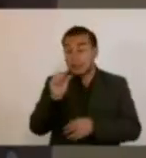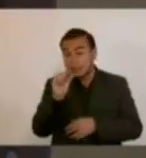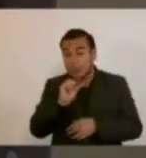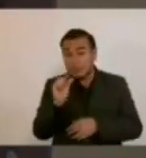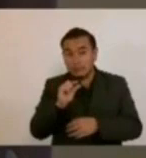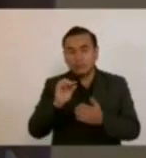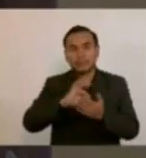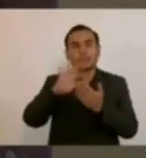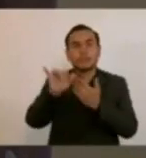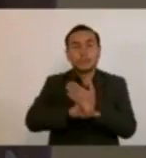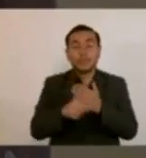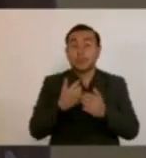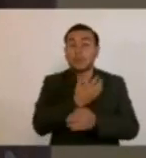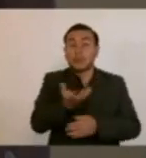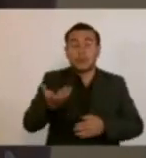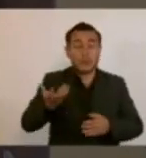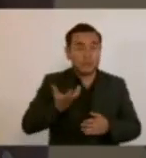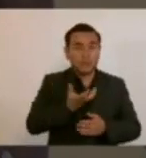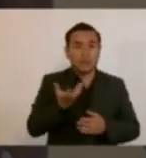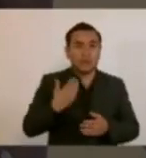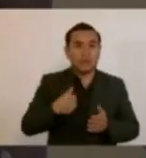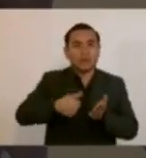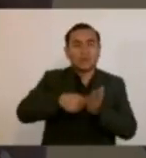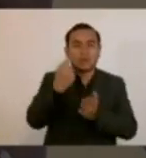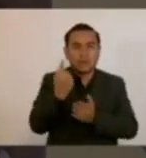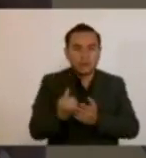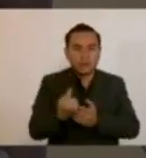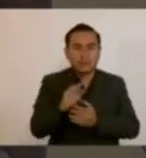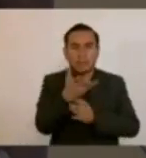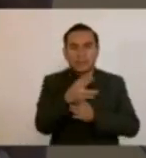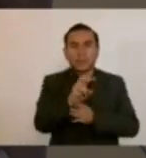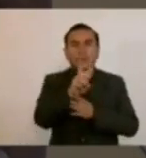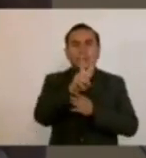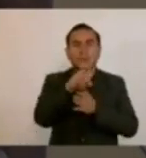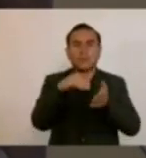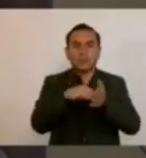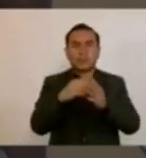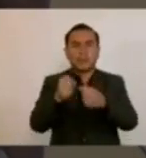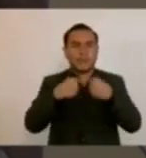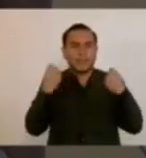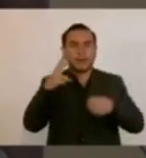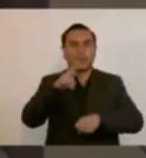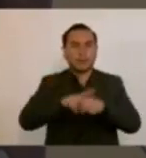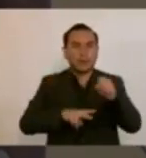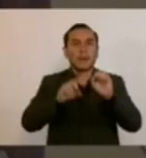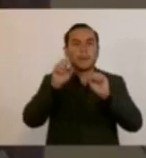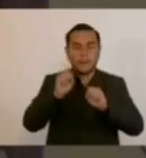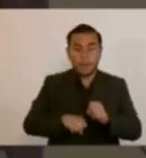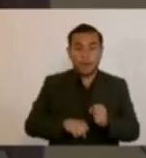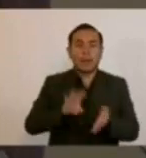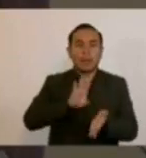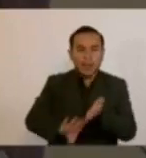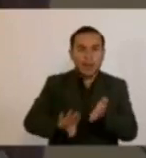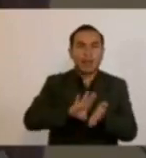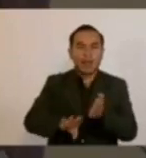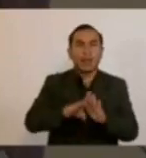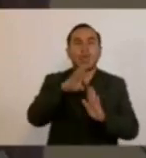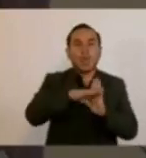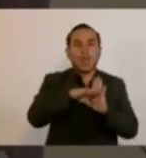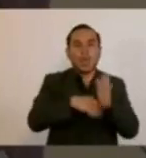Yo esperaría que este paquete económico, que debería rondar unos 2,000 millones de dólares para poder paliar la caída de la economía de El